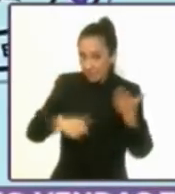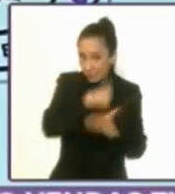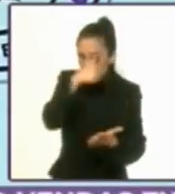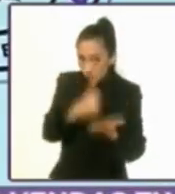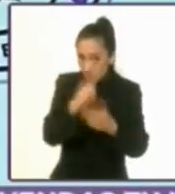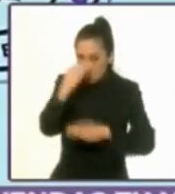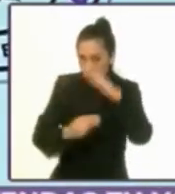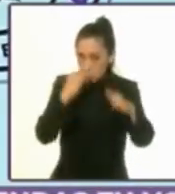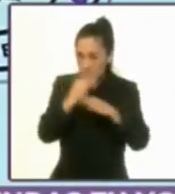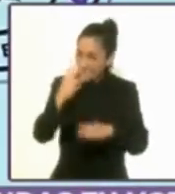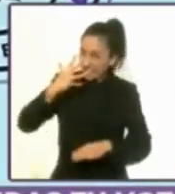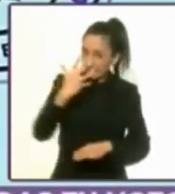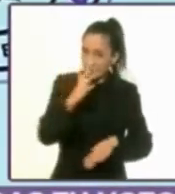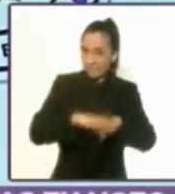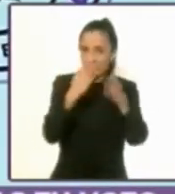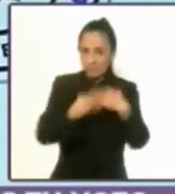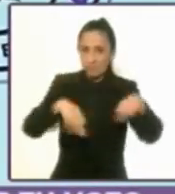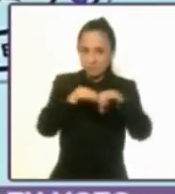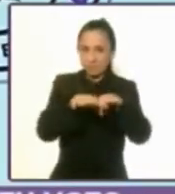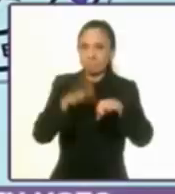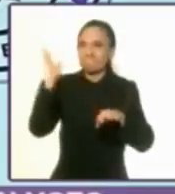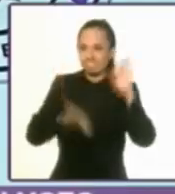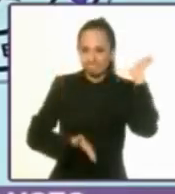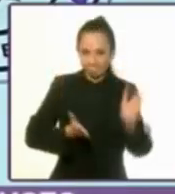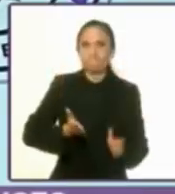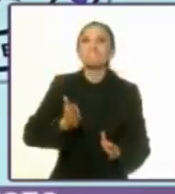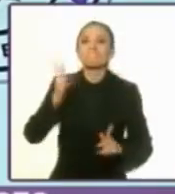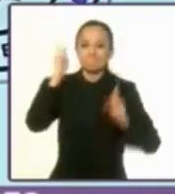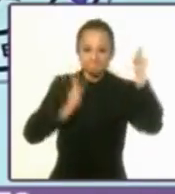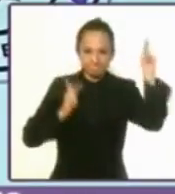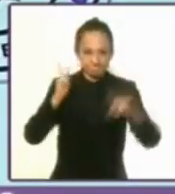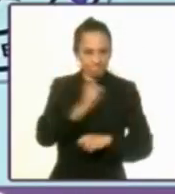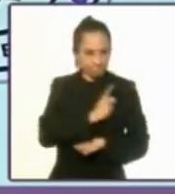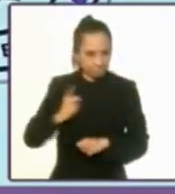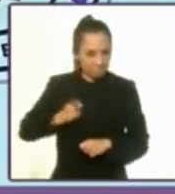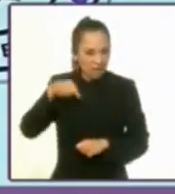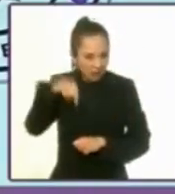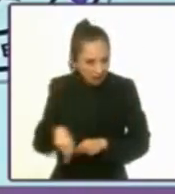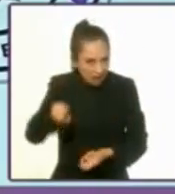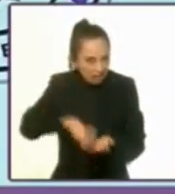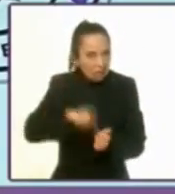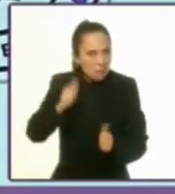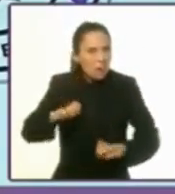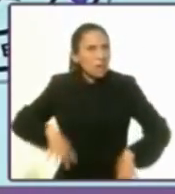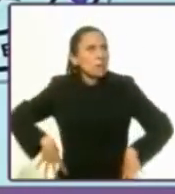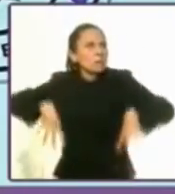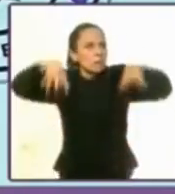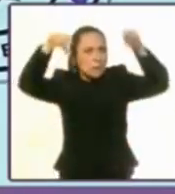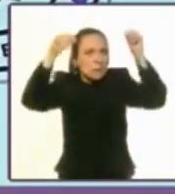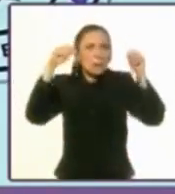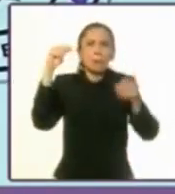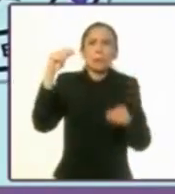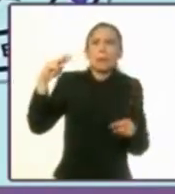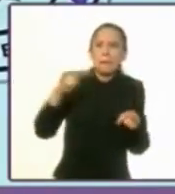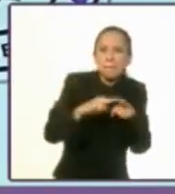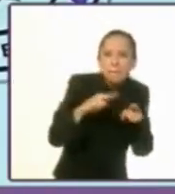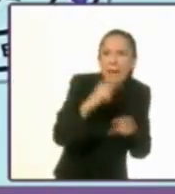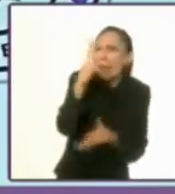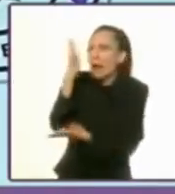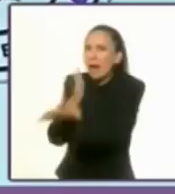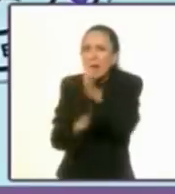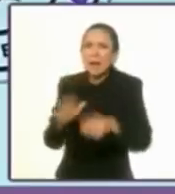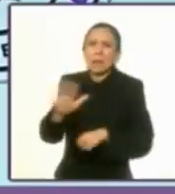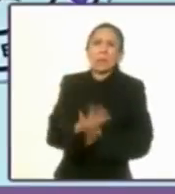visitadas la verdad es que tenemos todo palacios parques tenemos áreas de